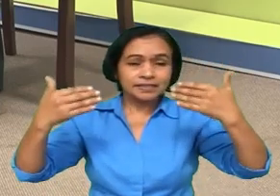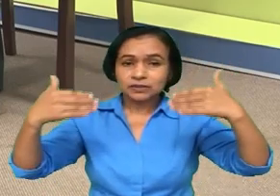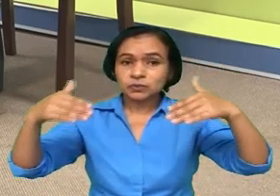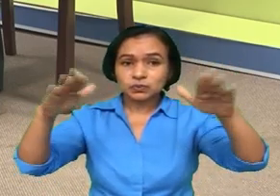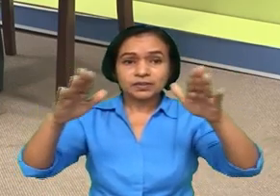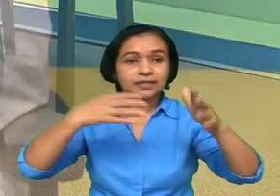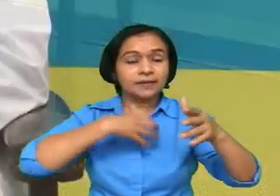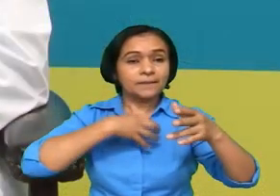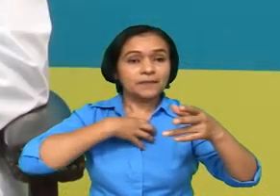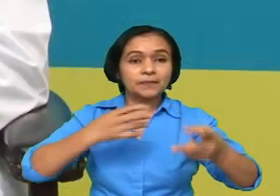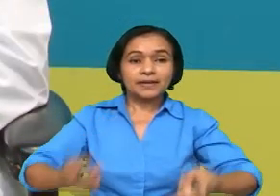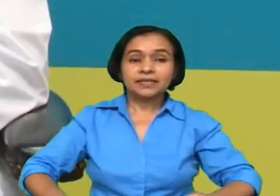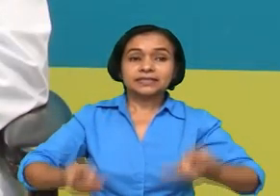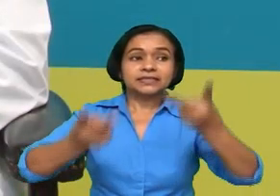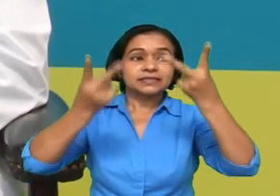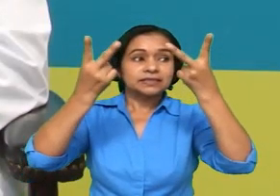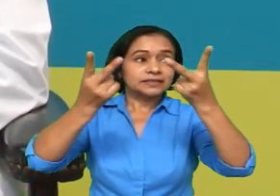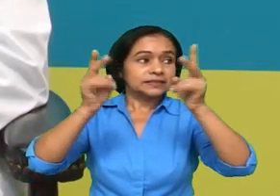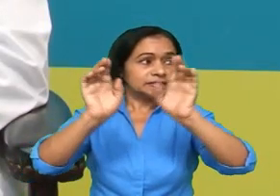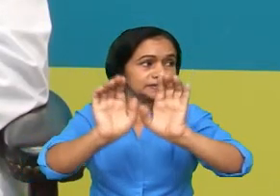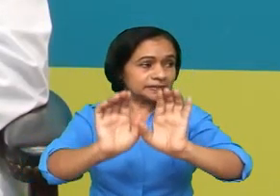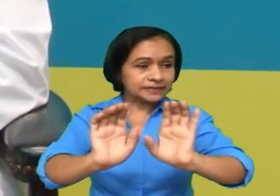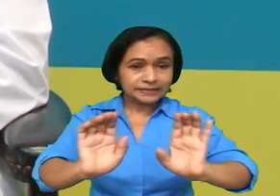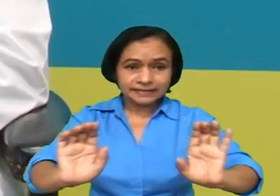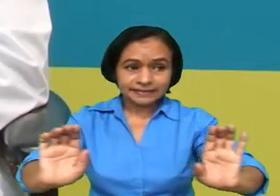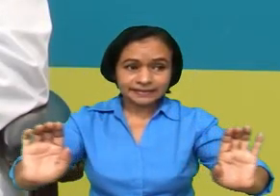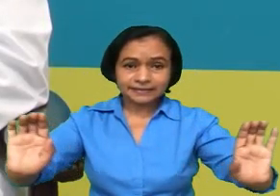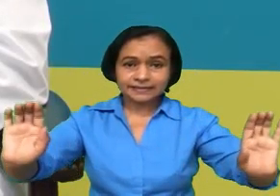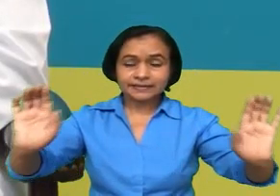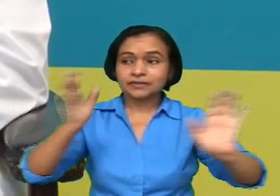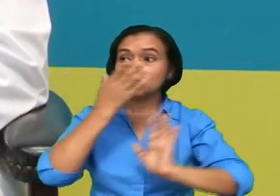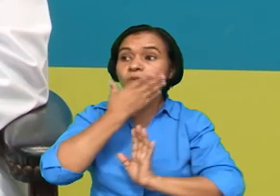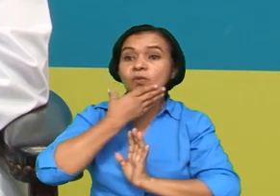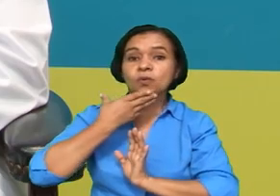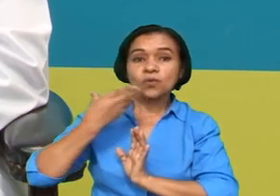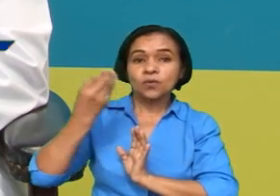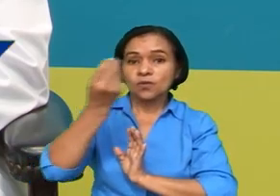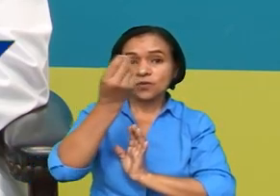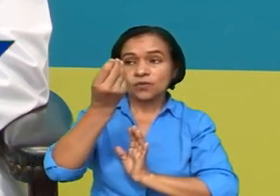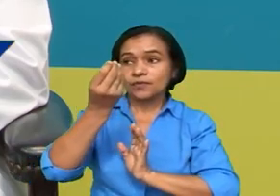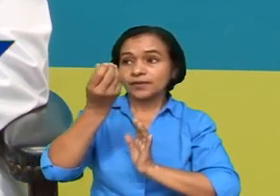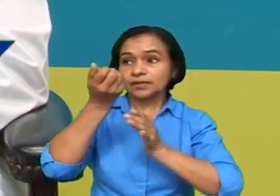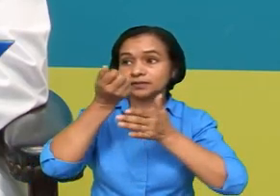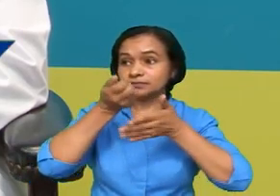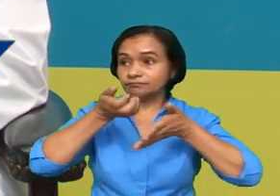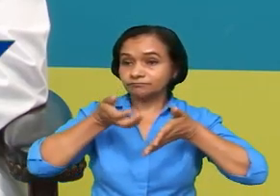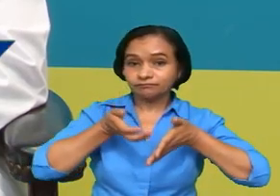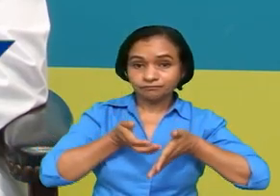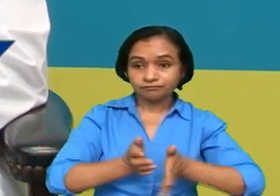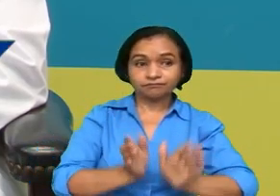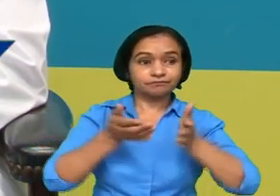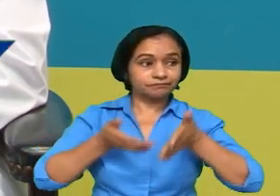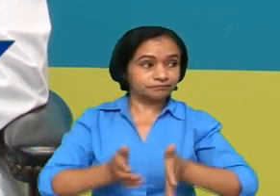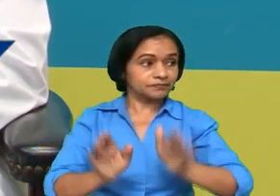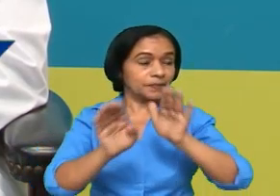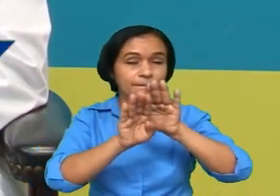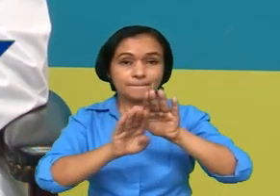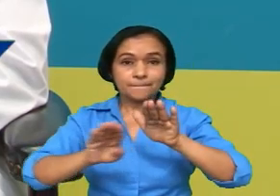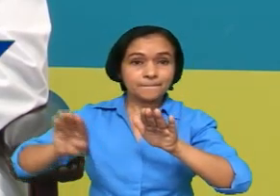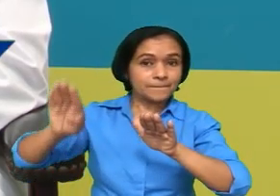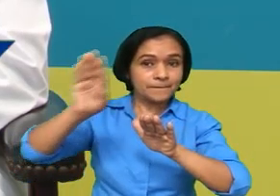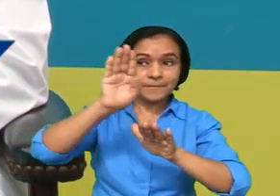su vida, desde la niñez, la adolescencia, la edad reproductiva y pues sobre todo y